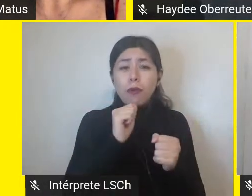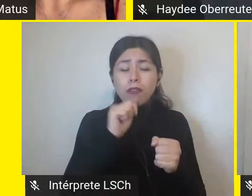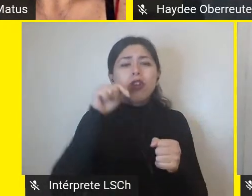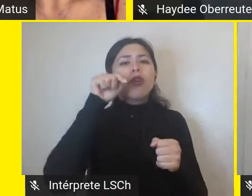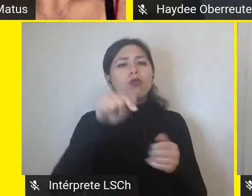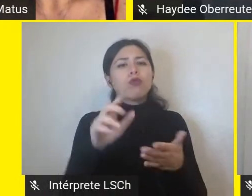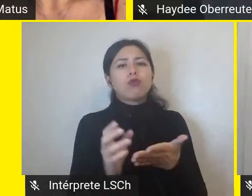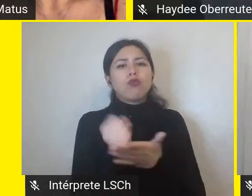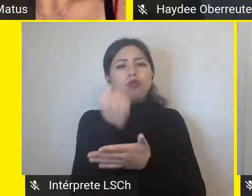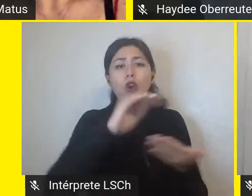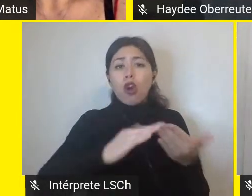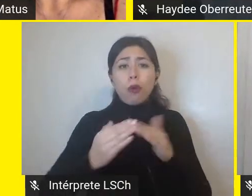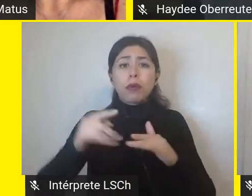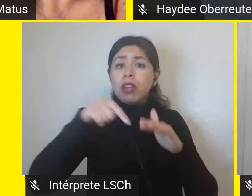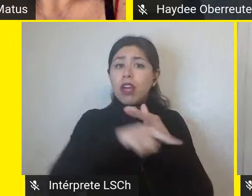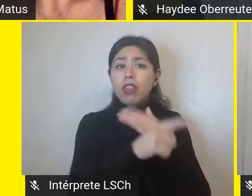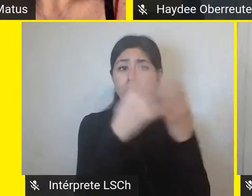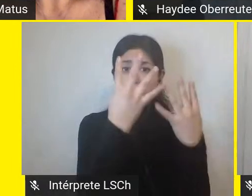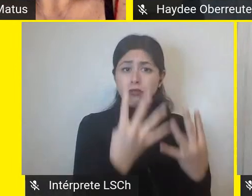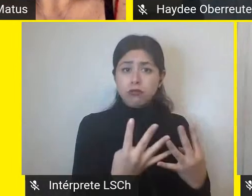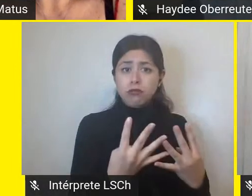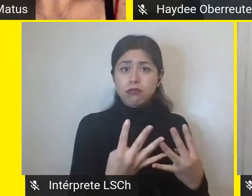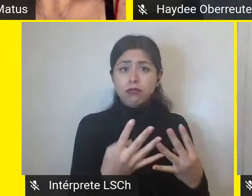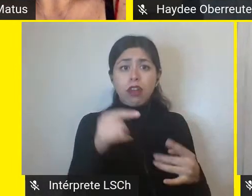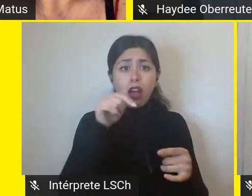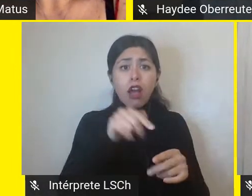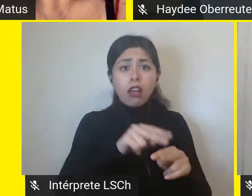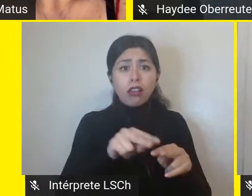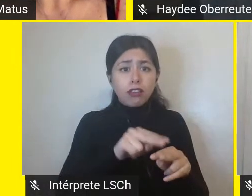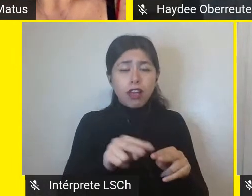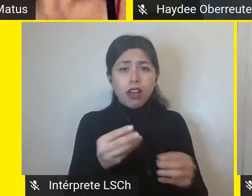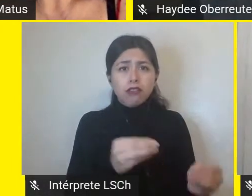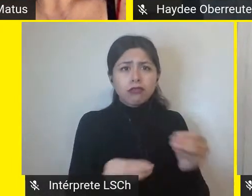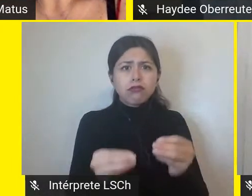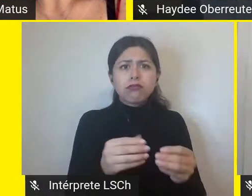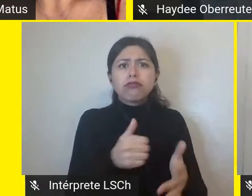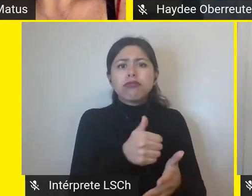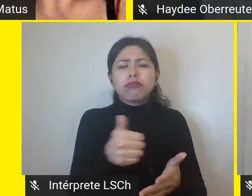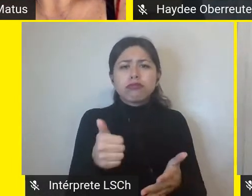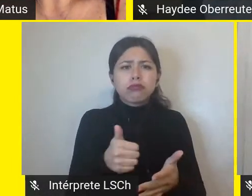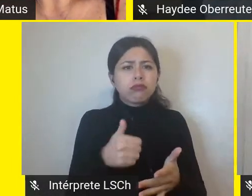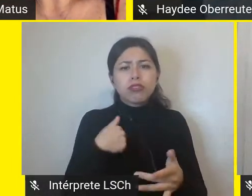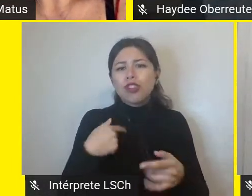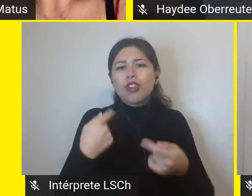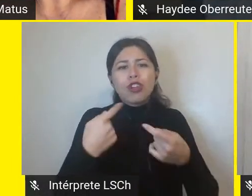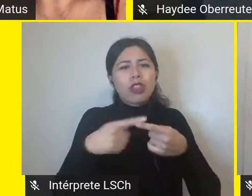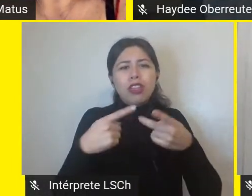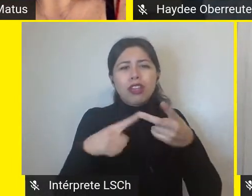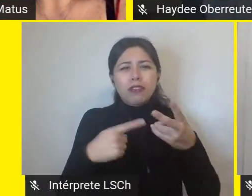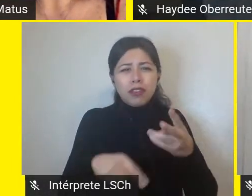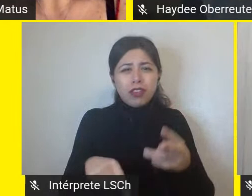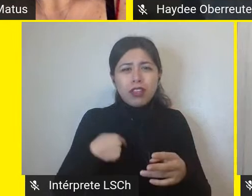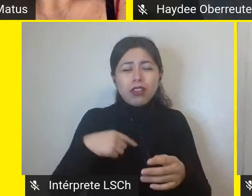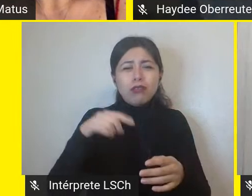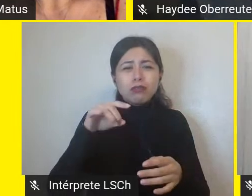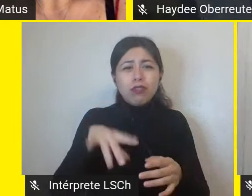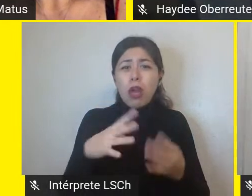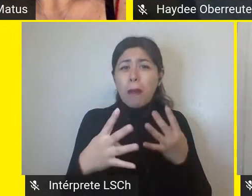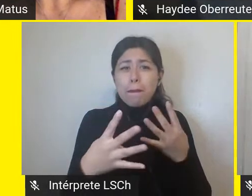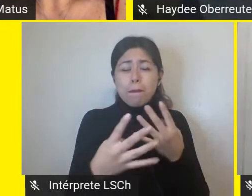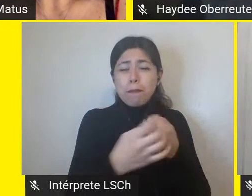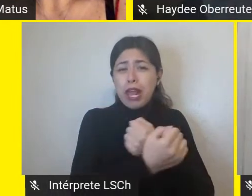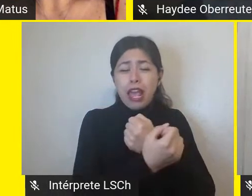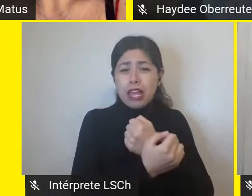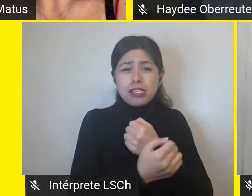hacen carretas en las cárceles, ¿no? Yo por distintas razones he estado presa varias veces, en distintas partes, y les aseguro que en las